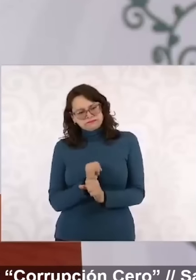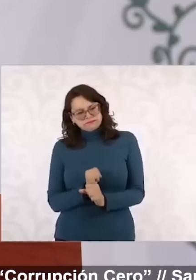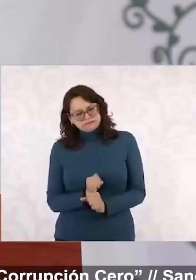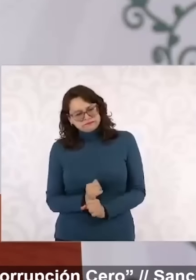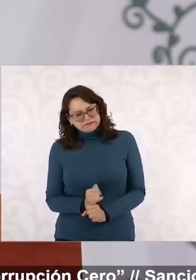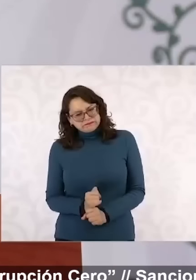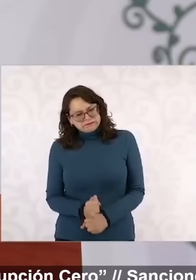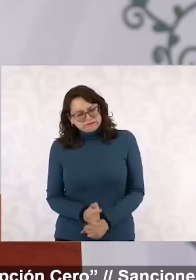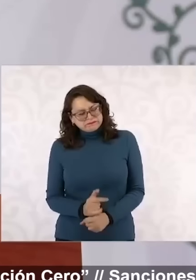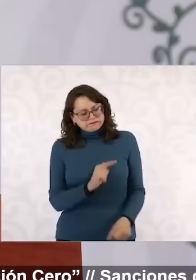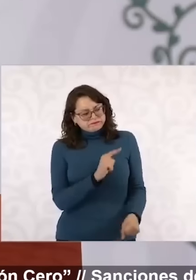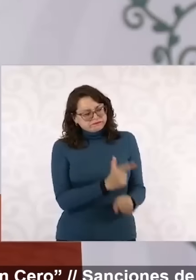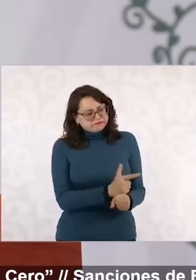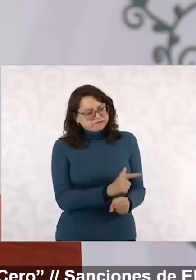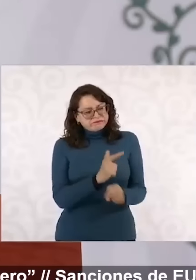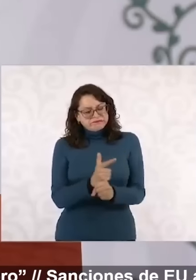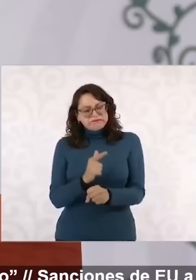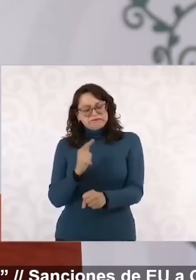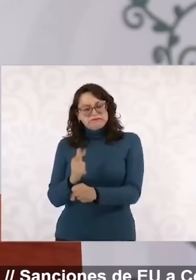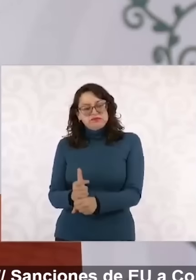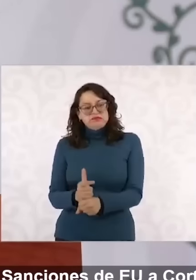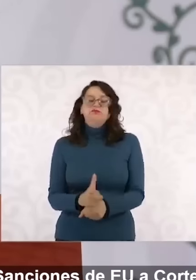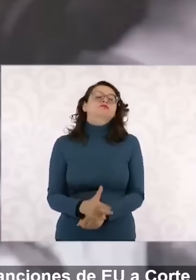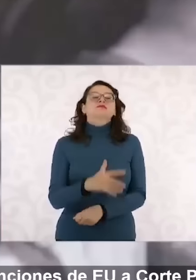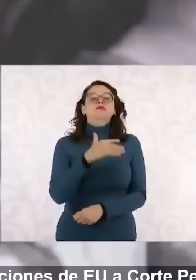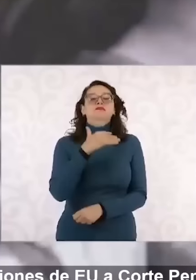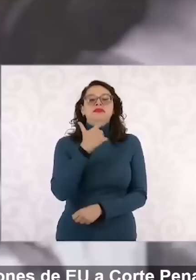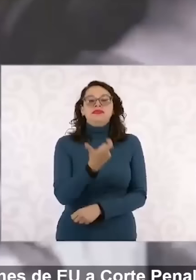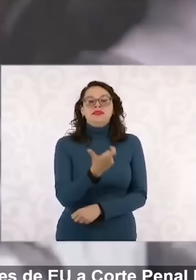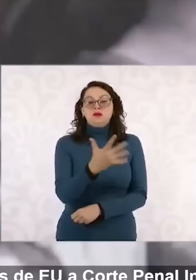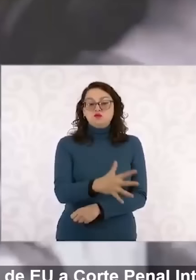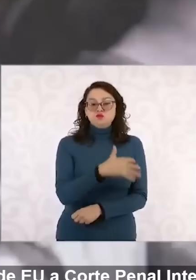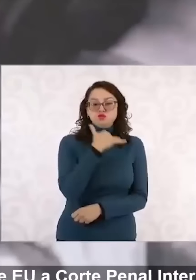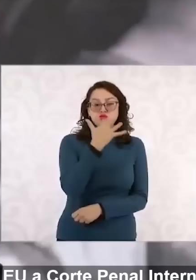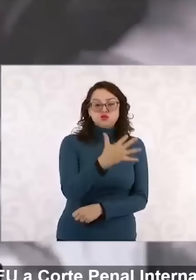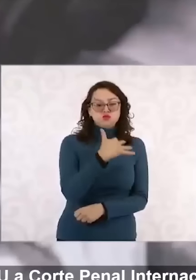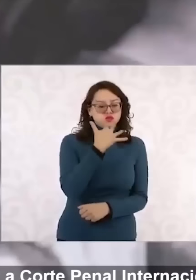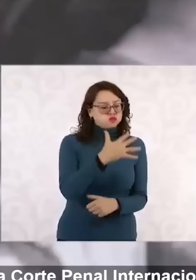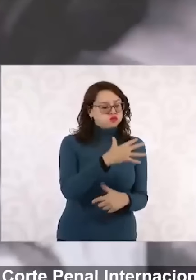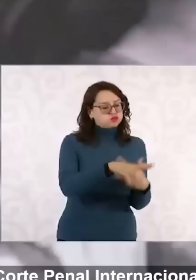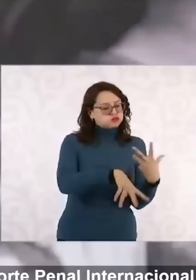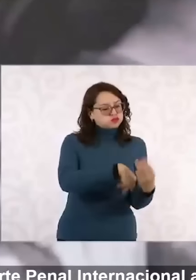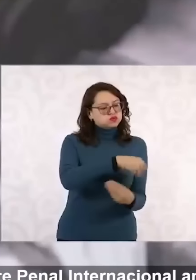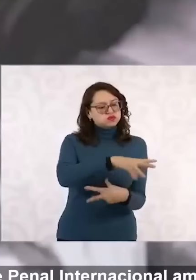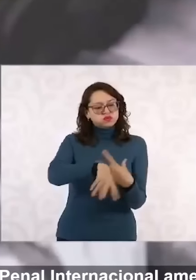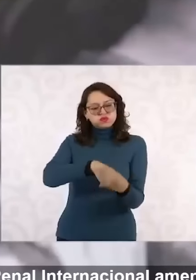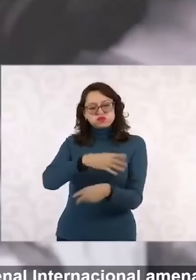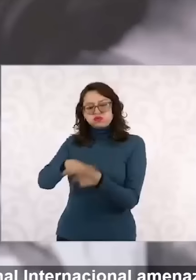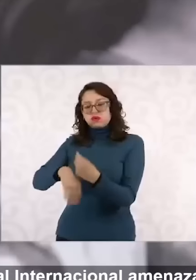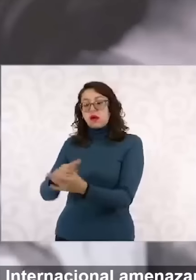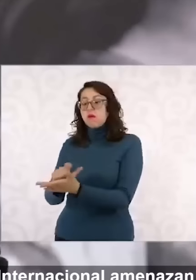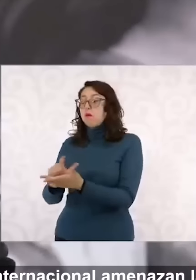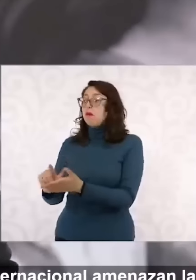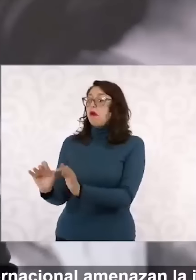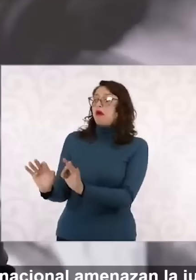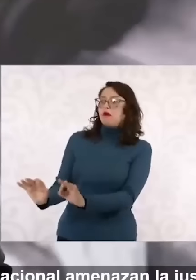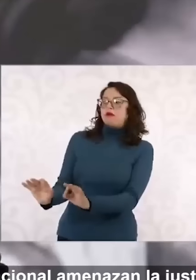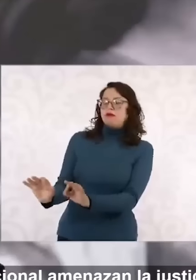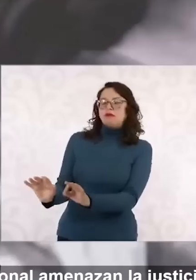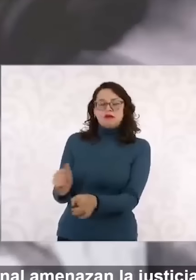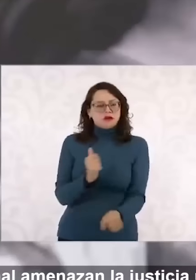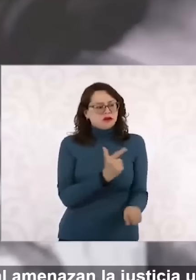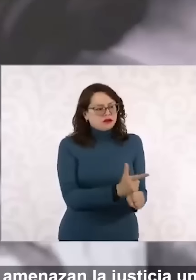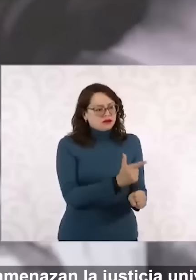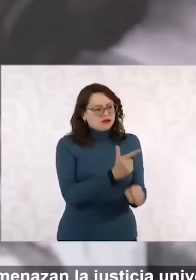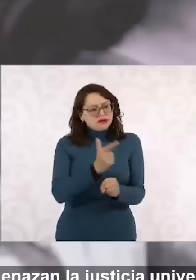para desmantelar actividades utilizadas para lavado de dinero. Esto permitió detectar 13 establecimientos de juegos y sorteos físicos y